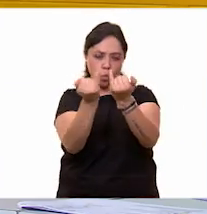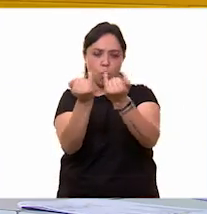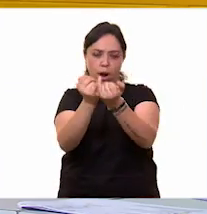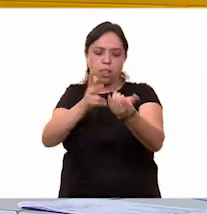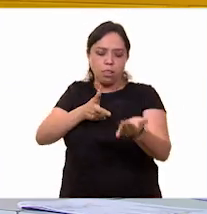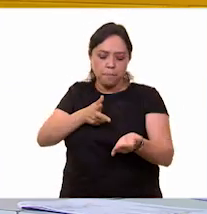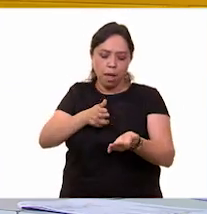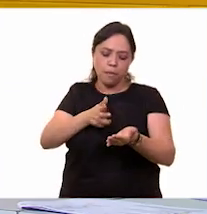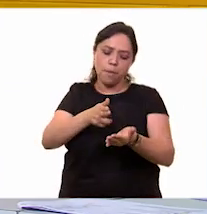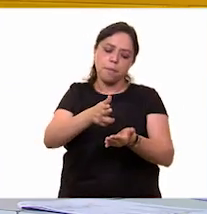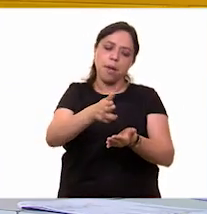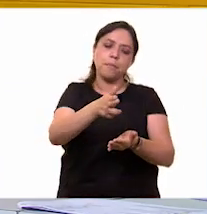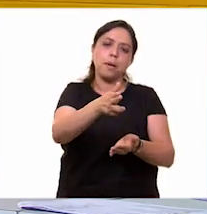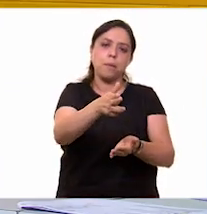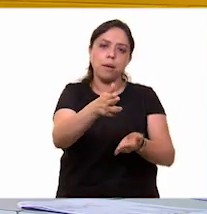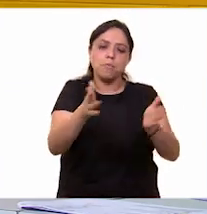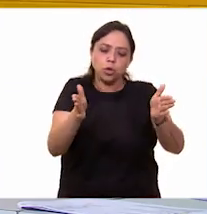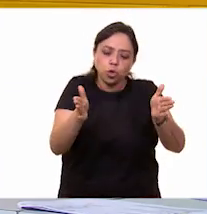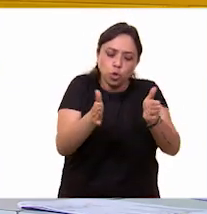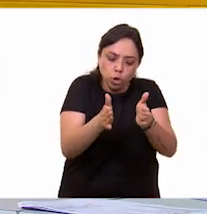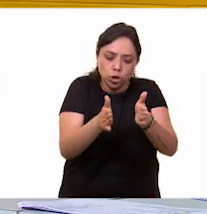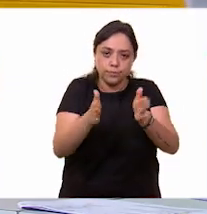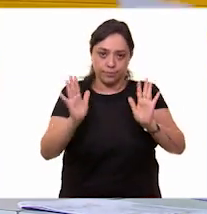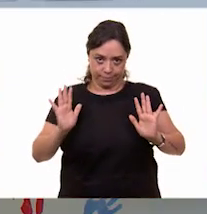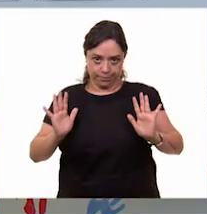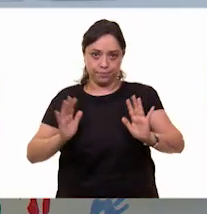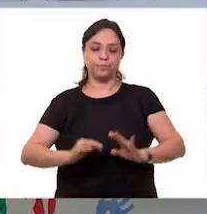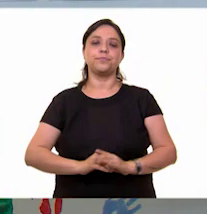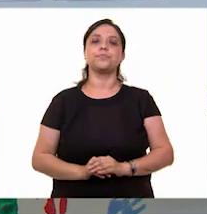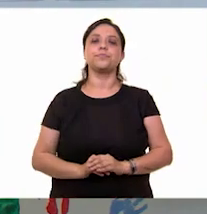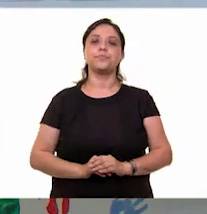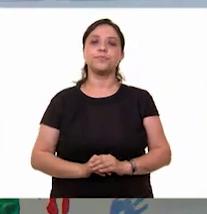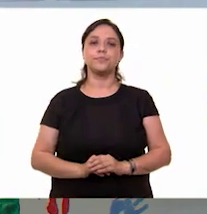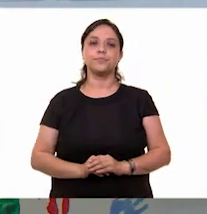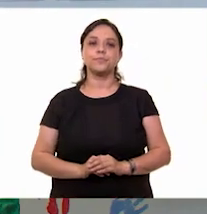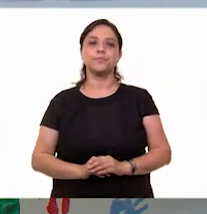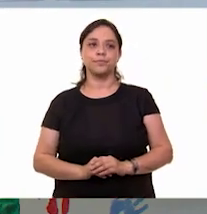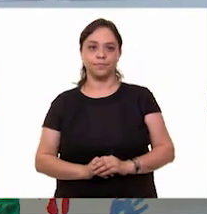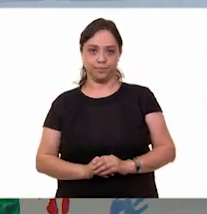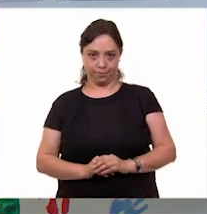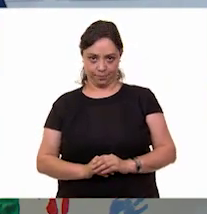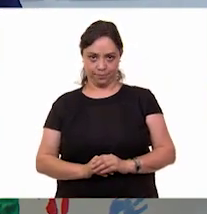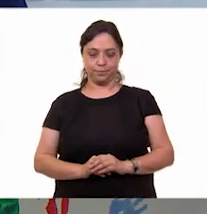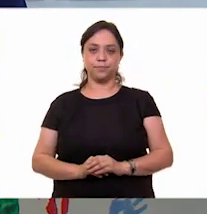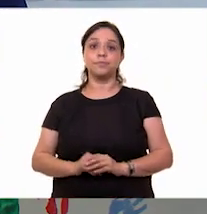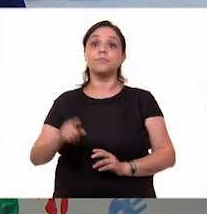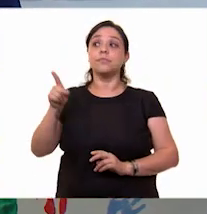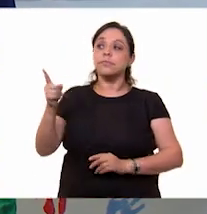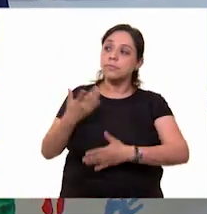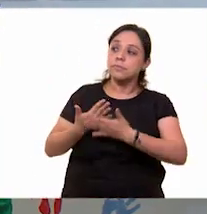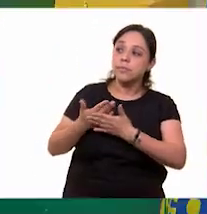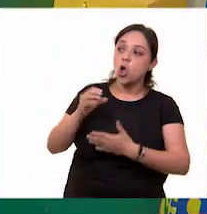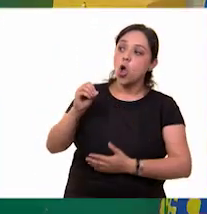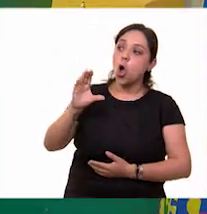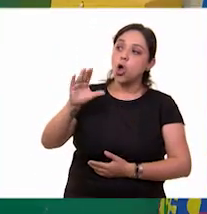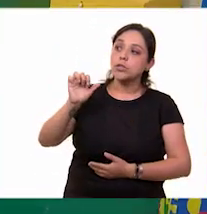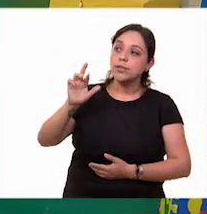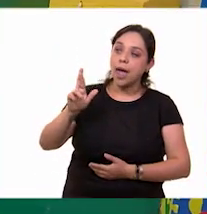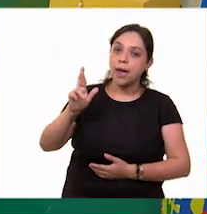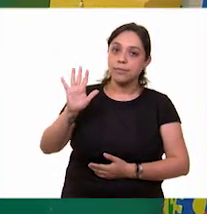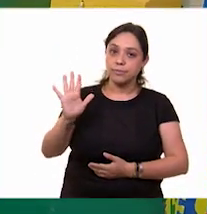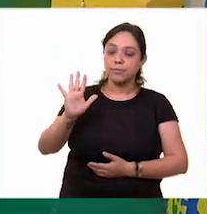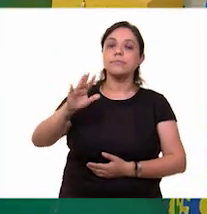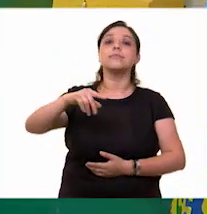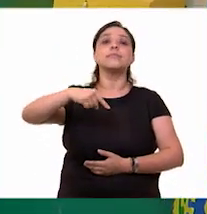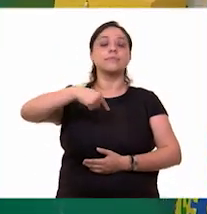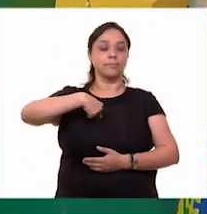para tener su mantel pequeño. Muy bien. En lo que Oscar recorta su mantel pequeño,